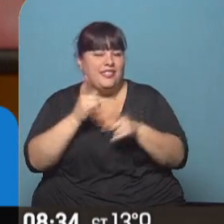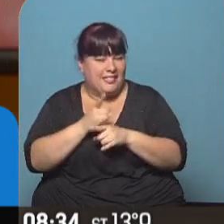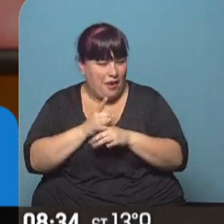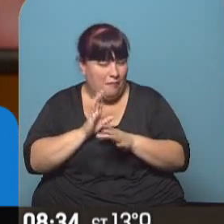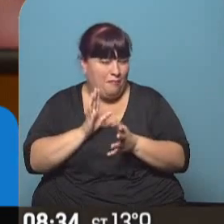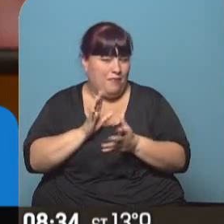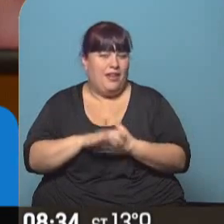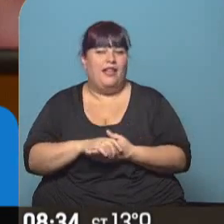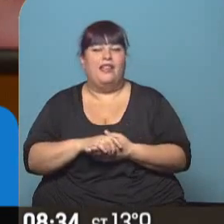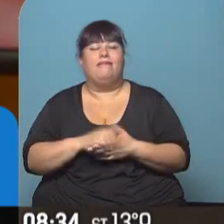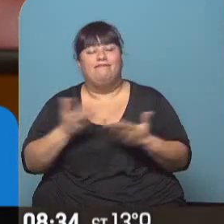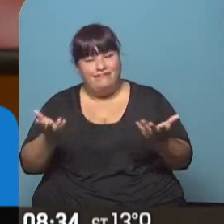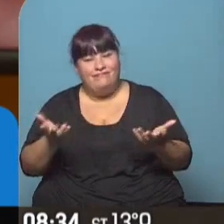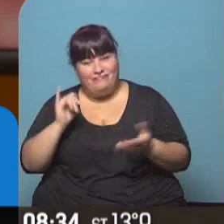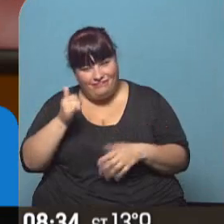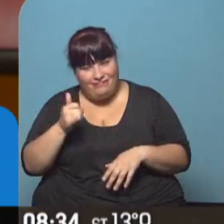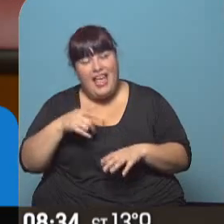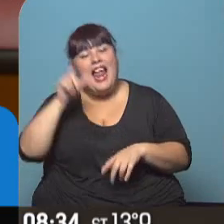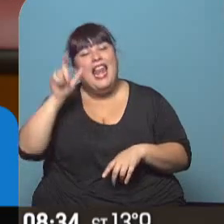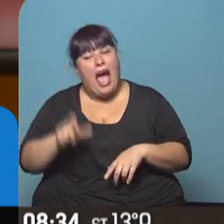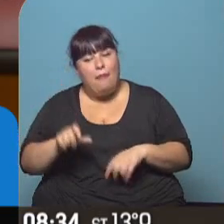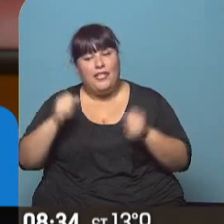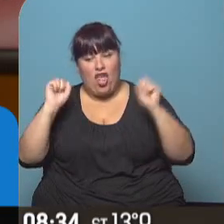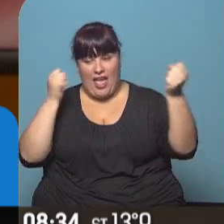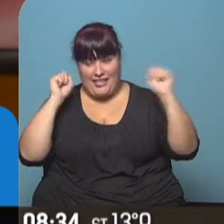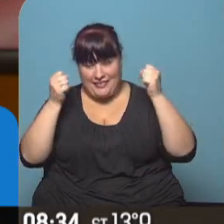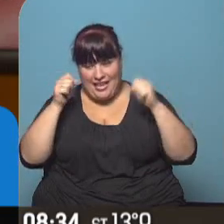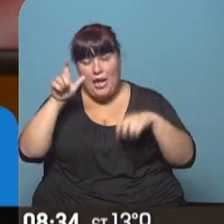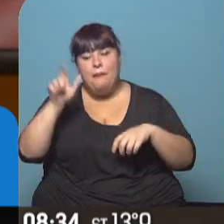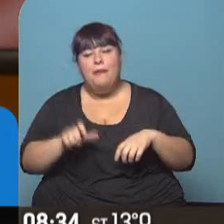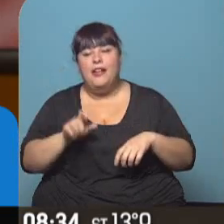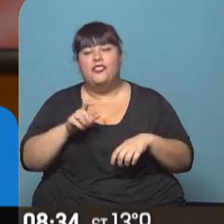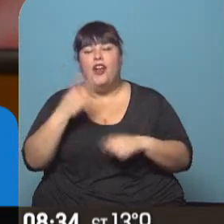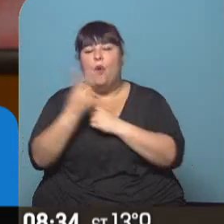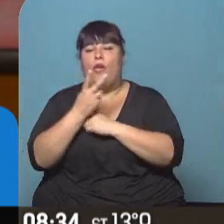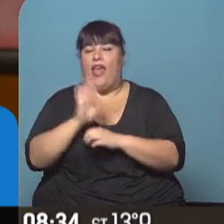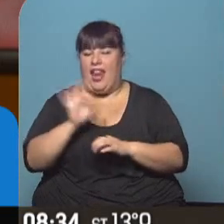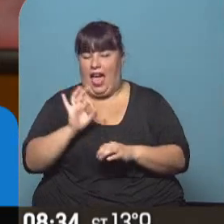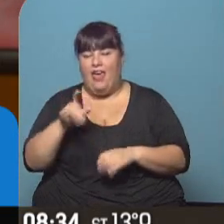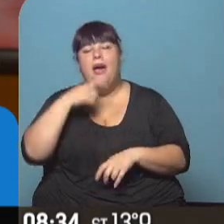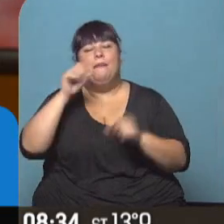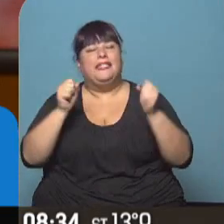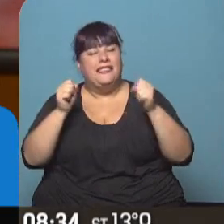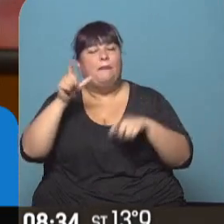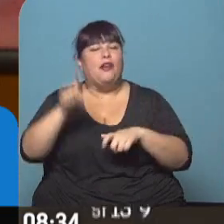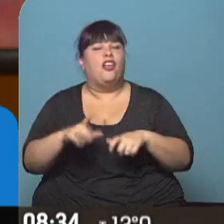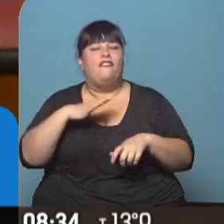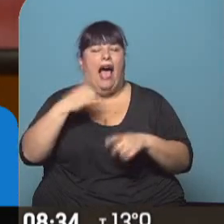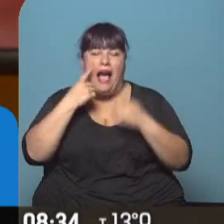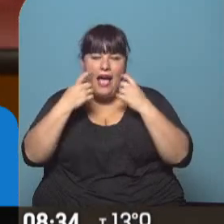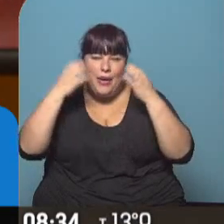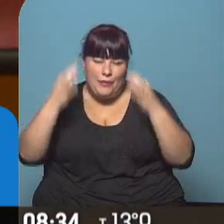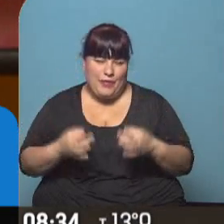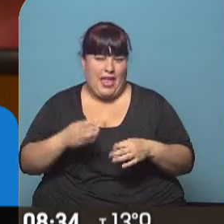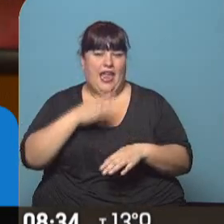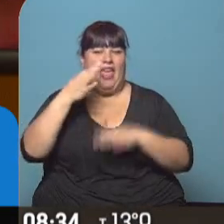habitualmente, en forma coloquial? Es que en general la persona que está estresada es una persona que no se está cuidando. La persona que está estresada es una persona que no se toma el tiempo